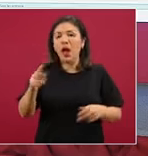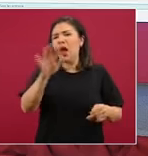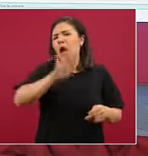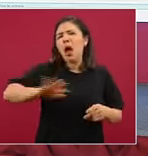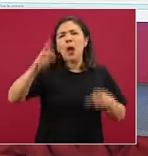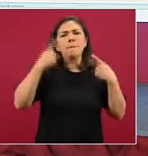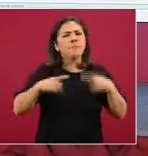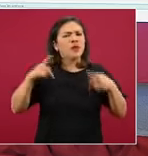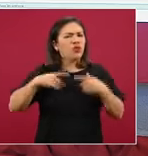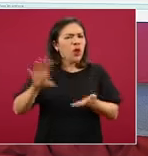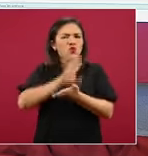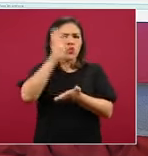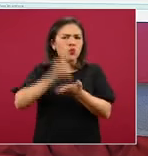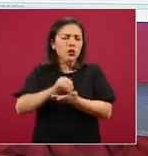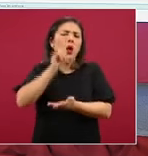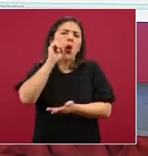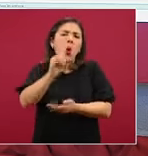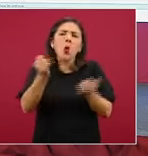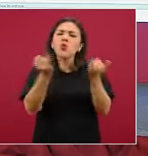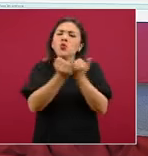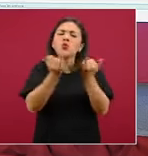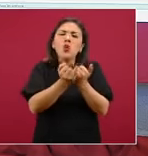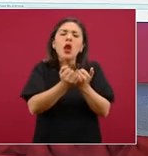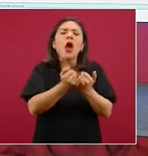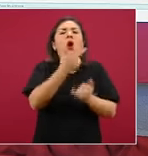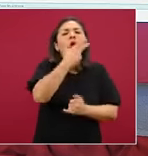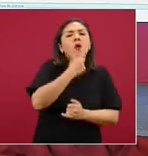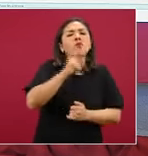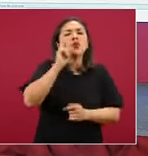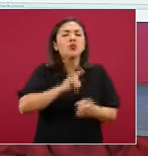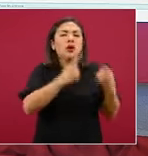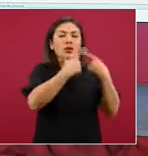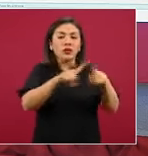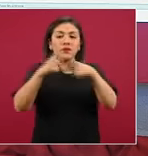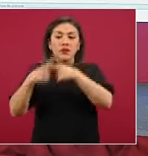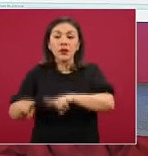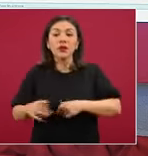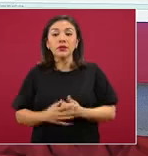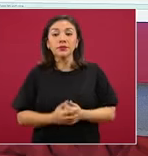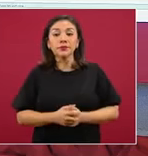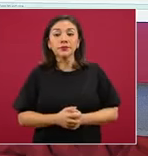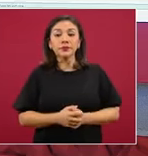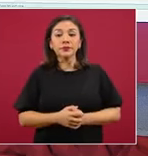general como por sexo. La siguiente.